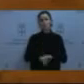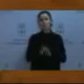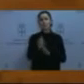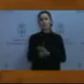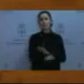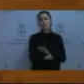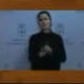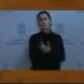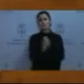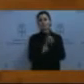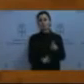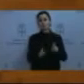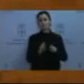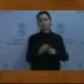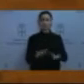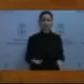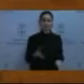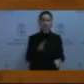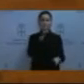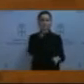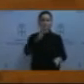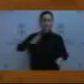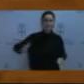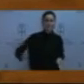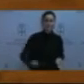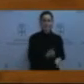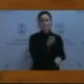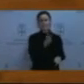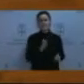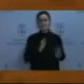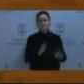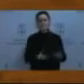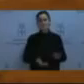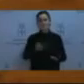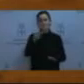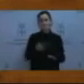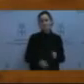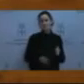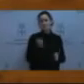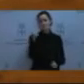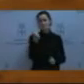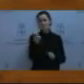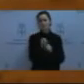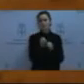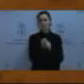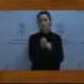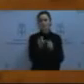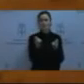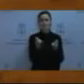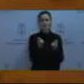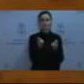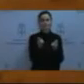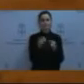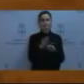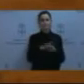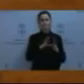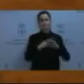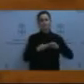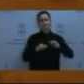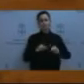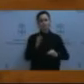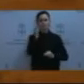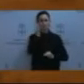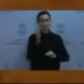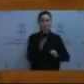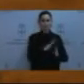mundo rural. Las causas son muchas, pero se debe sobre todo a la falta de una actividad económica a su medida. Hay